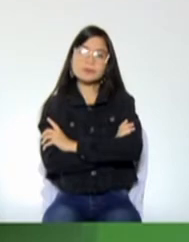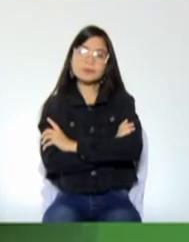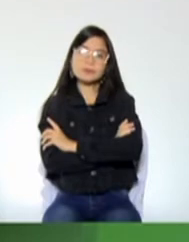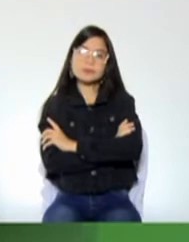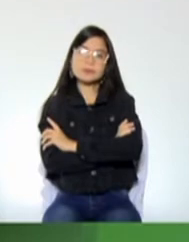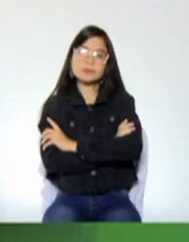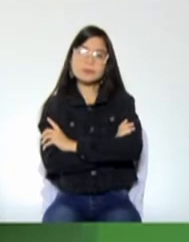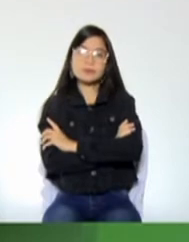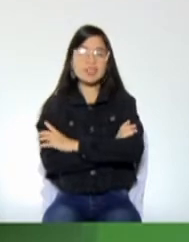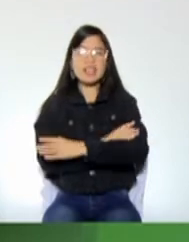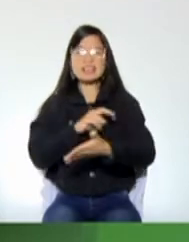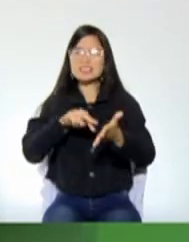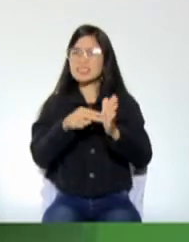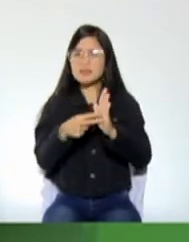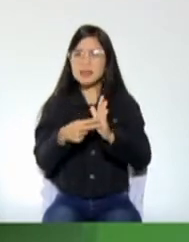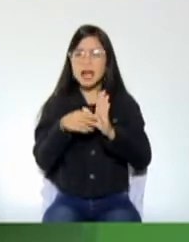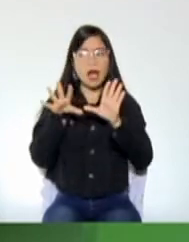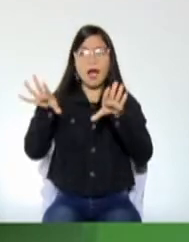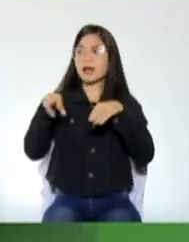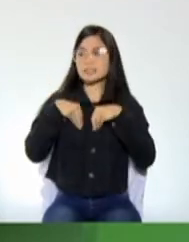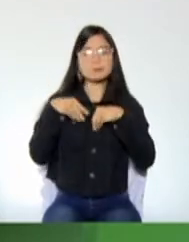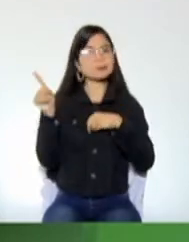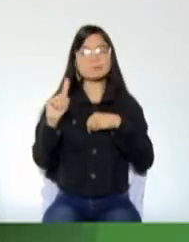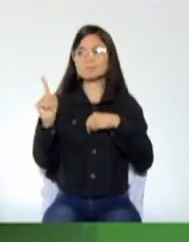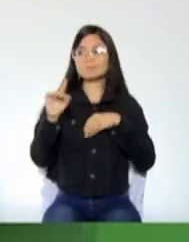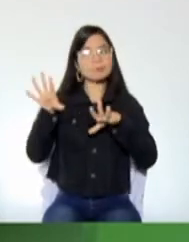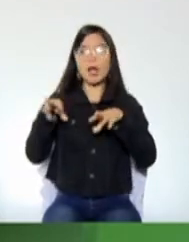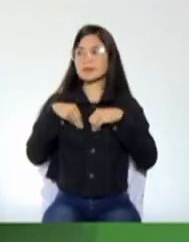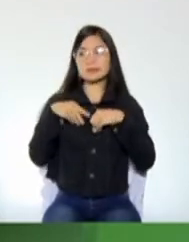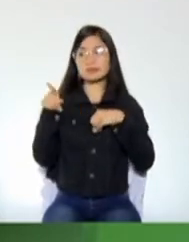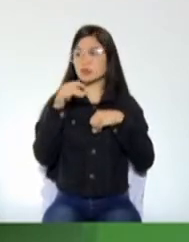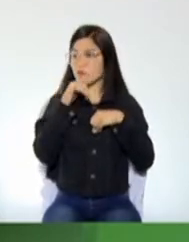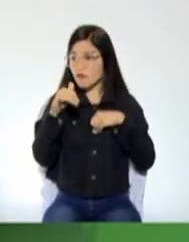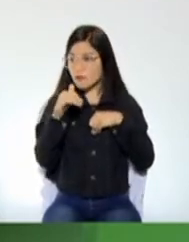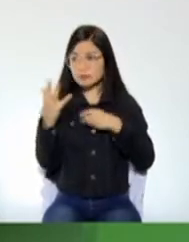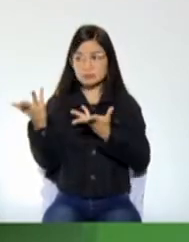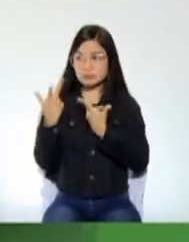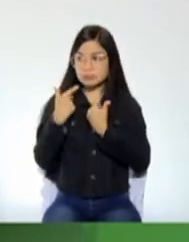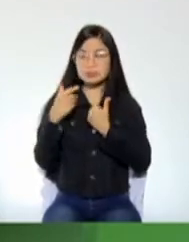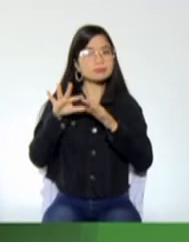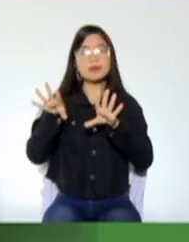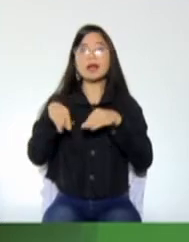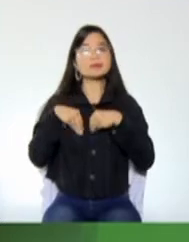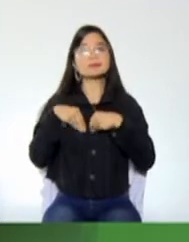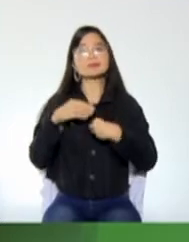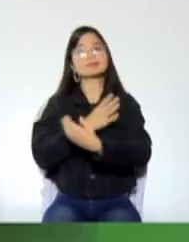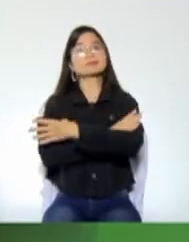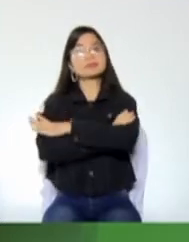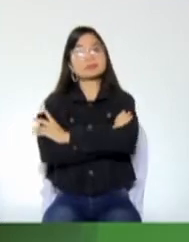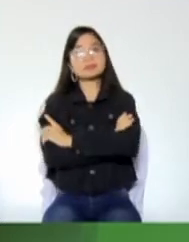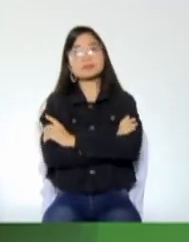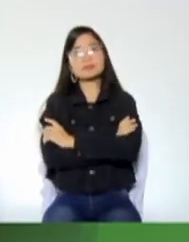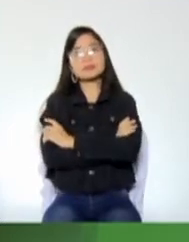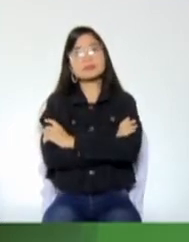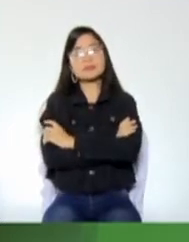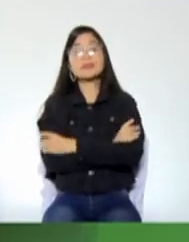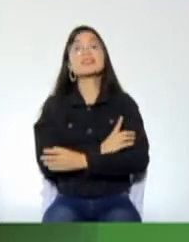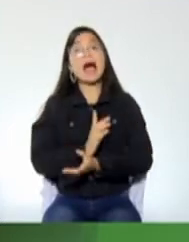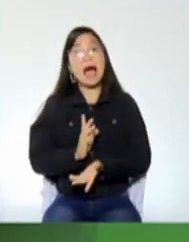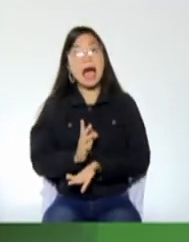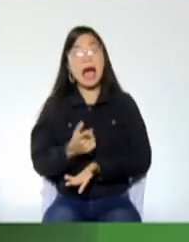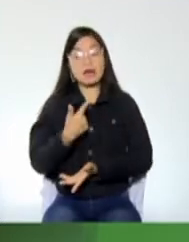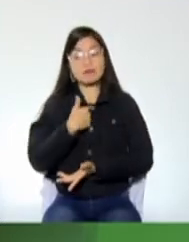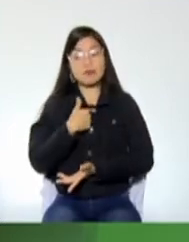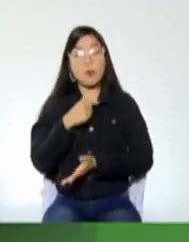aceptando lo que estoy recibiendo. Por lo tanto, debo manejar adecuadamente estas emociones